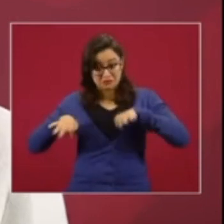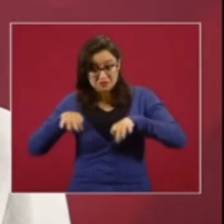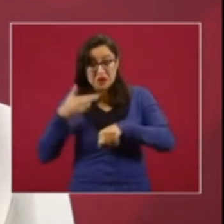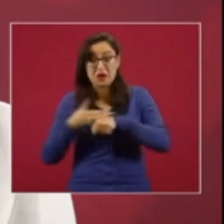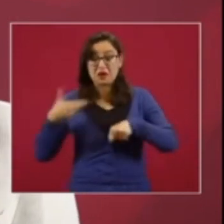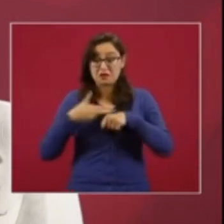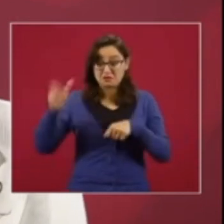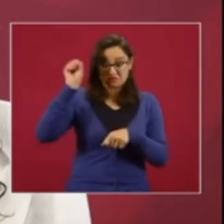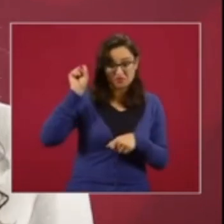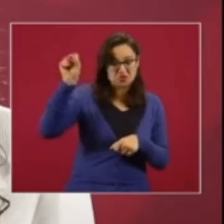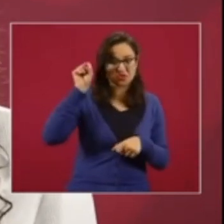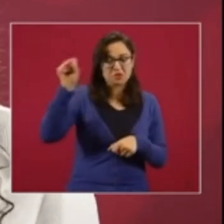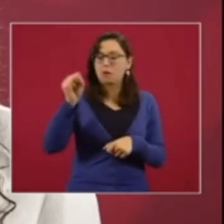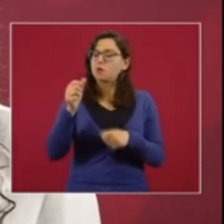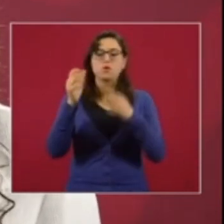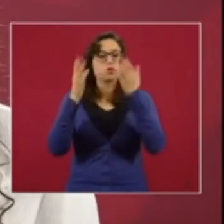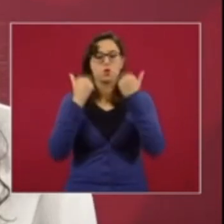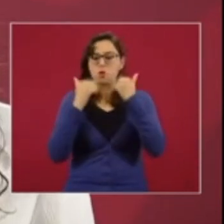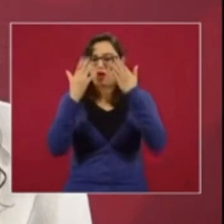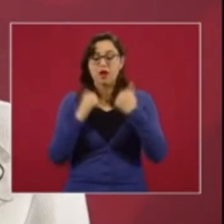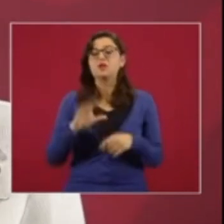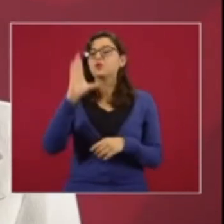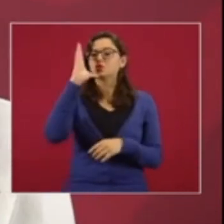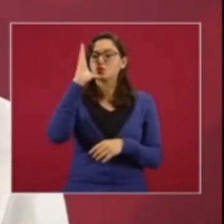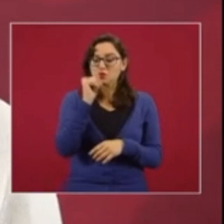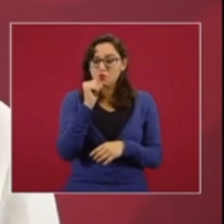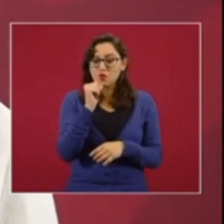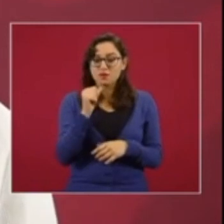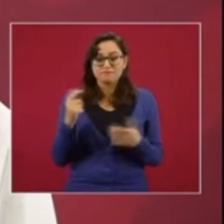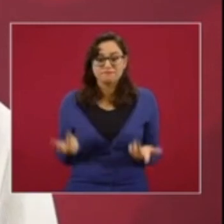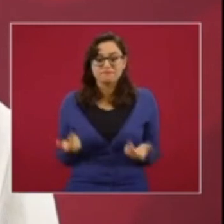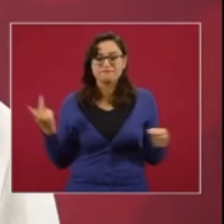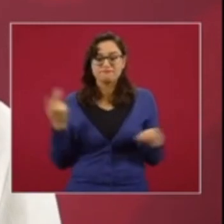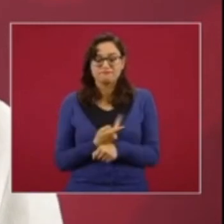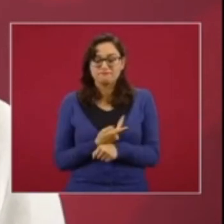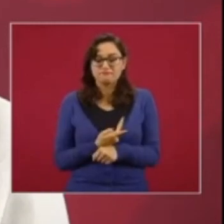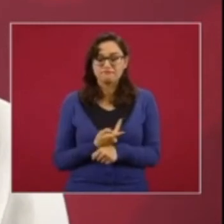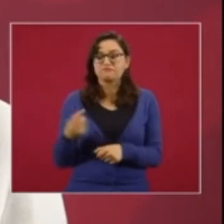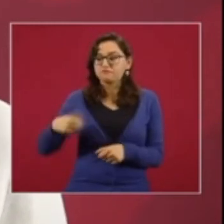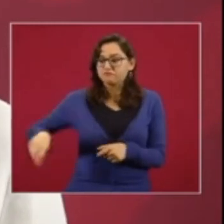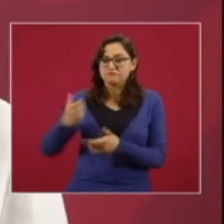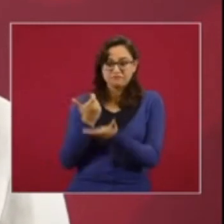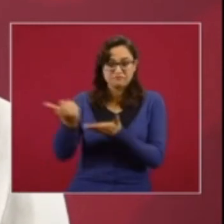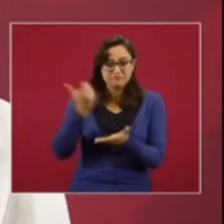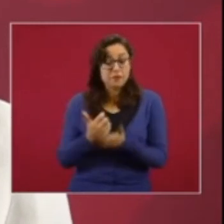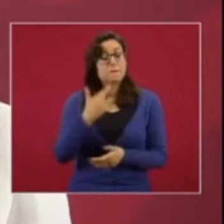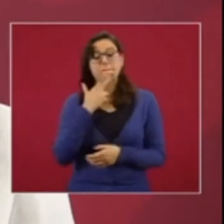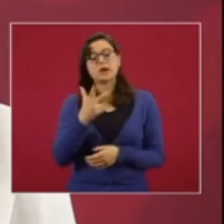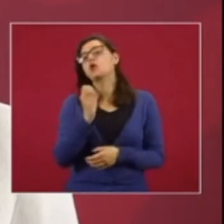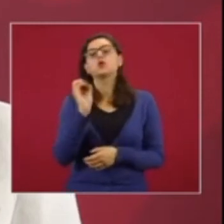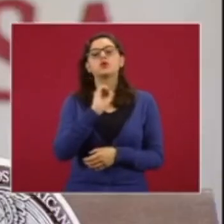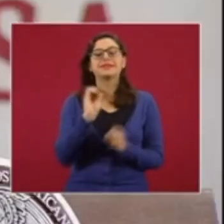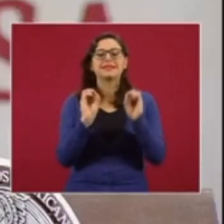negociación colectiva por hoy por ende la posibilidad de mejoras salariales y también hay una